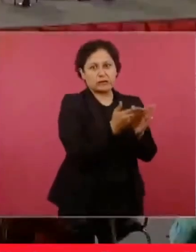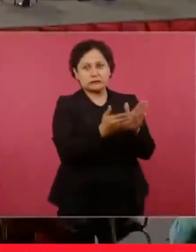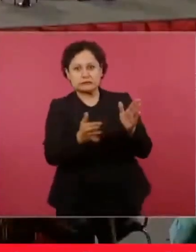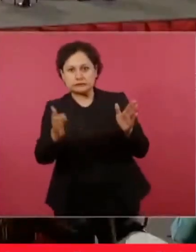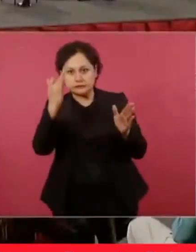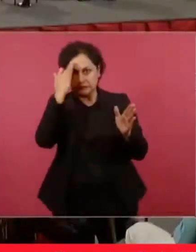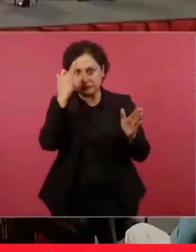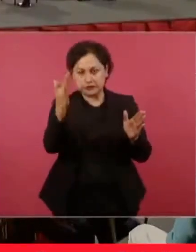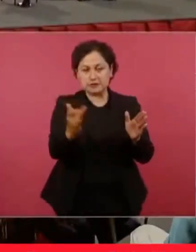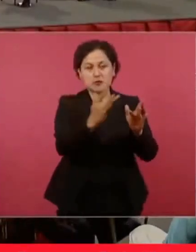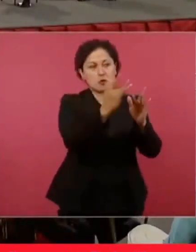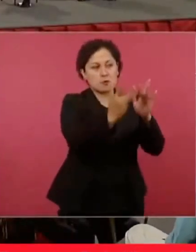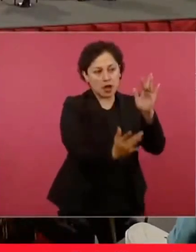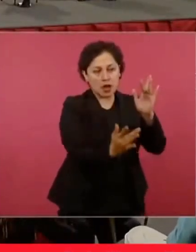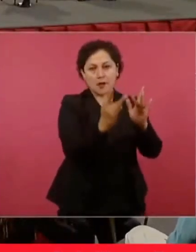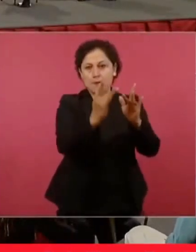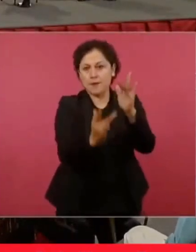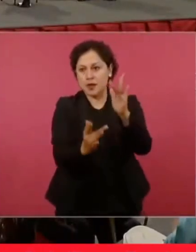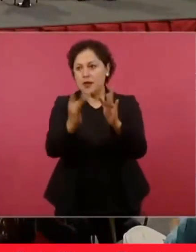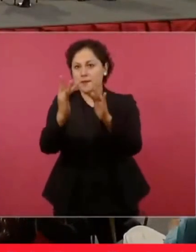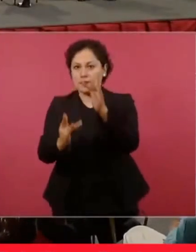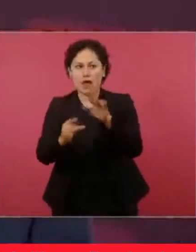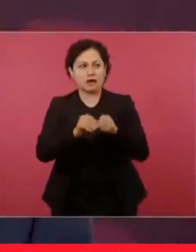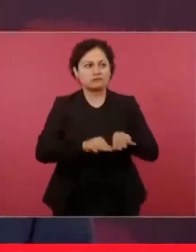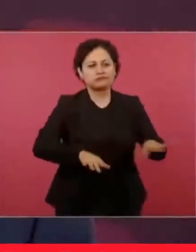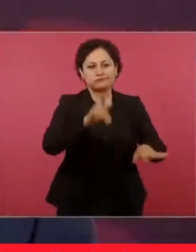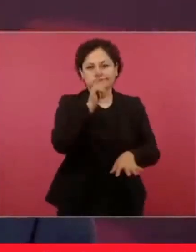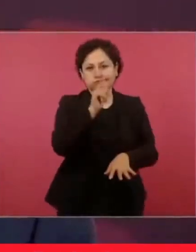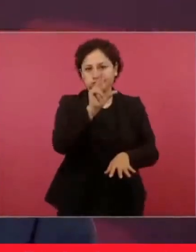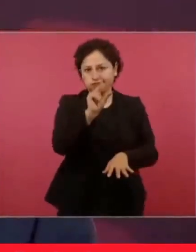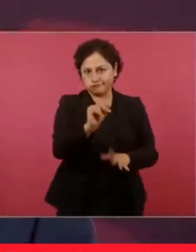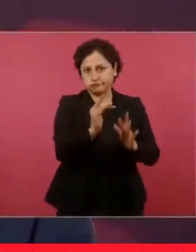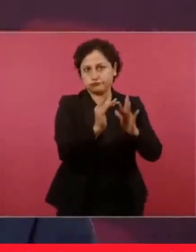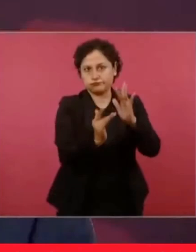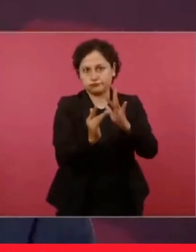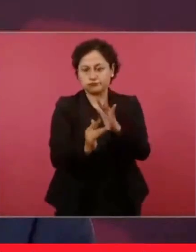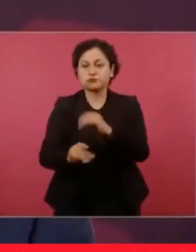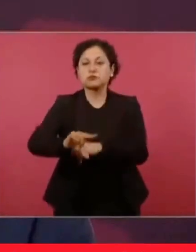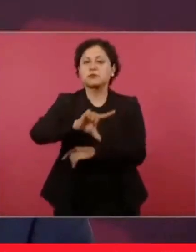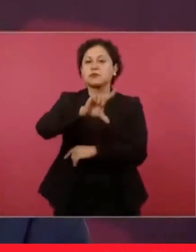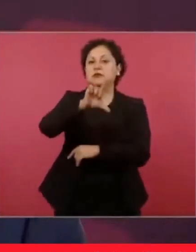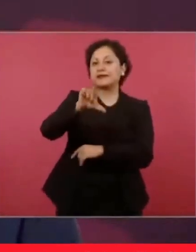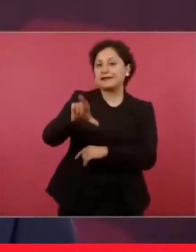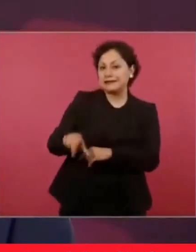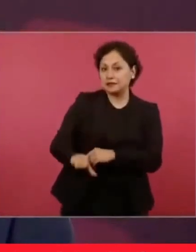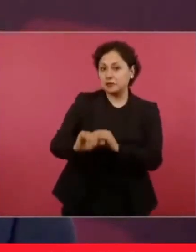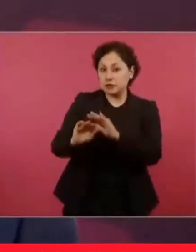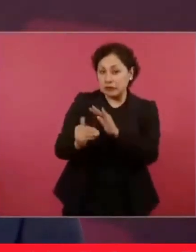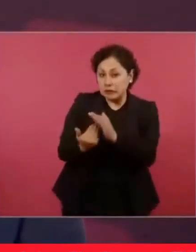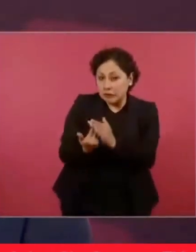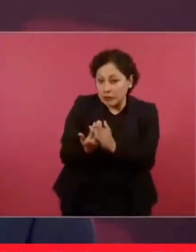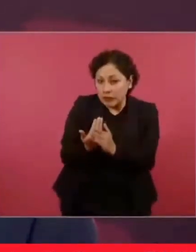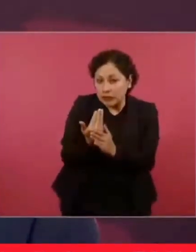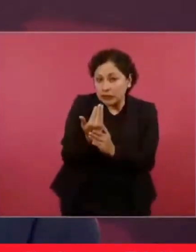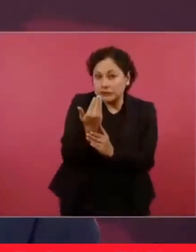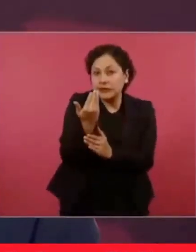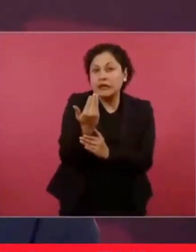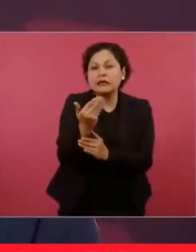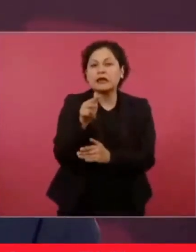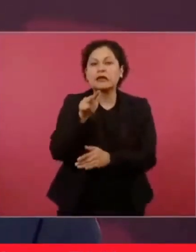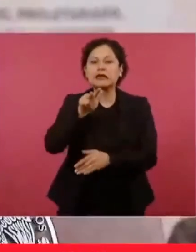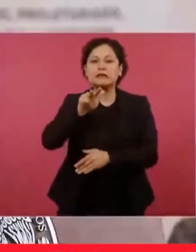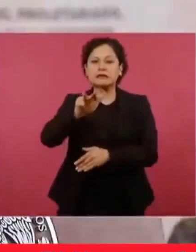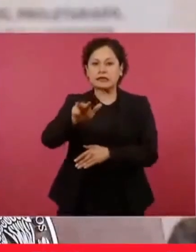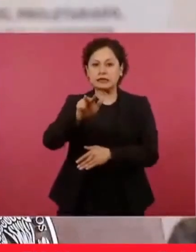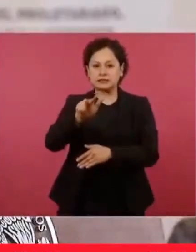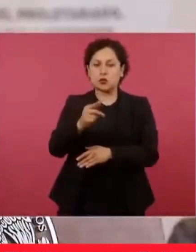montos el suministro a usuarios. A las 0:18 horas del día 10 de mayo ya el sistema estuvo